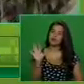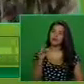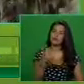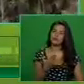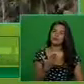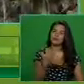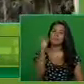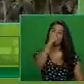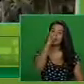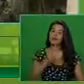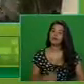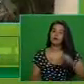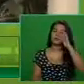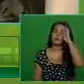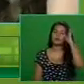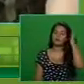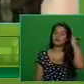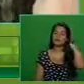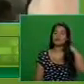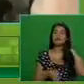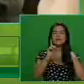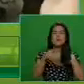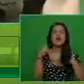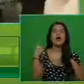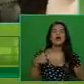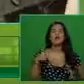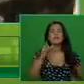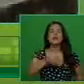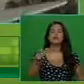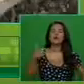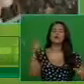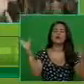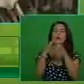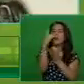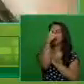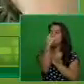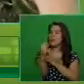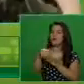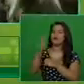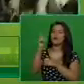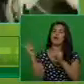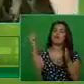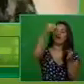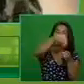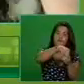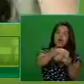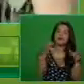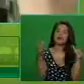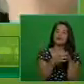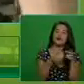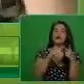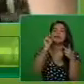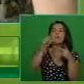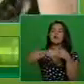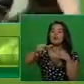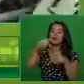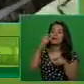del Brasil, tenemos productores de los fundos zamoranos en Venezuela, tenemos productores de agricultura urbana en Venezuela.